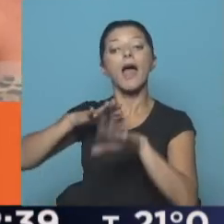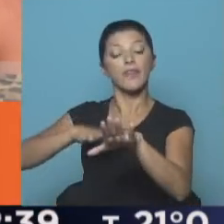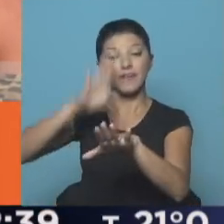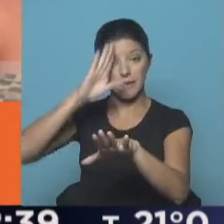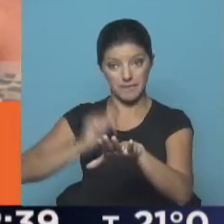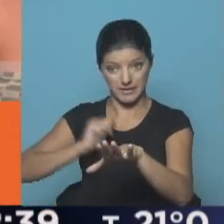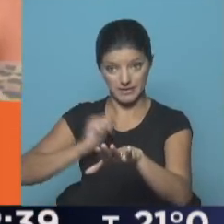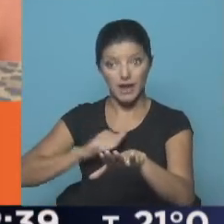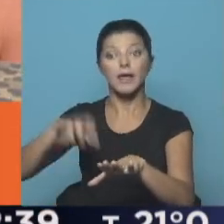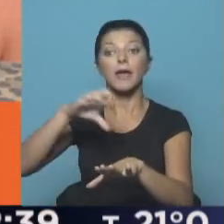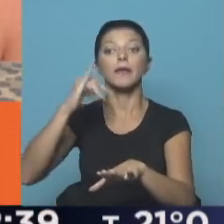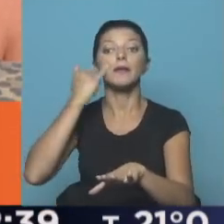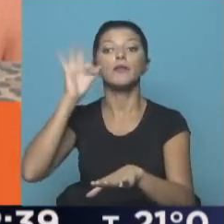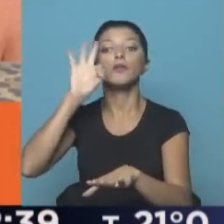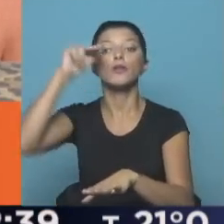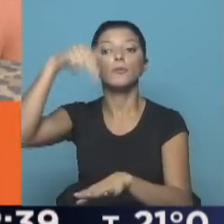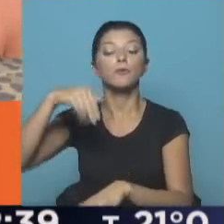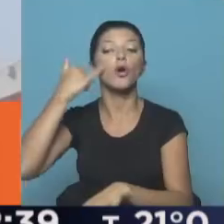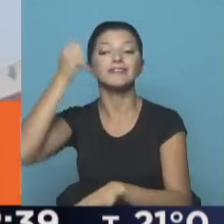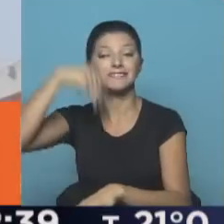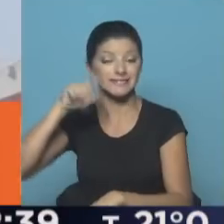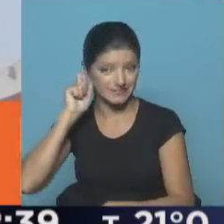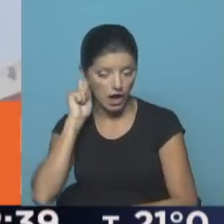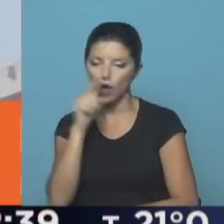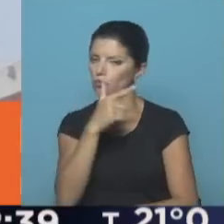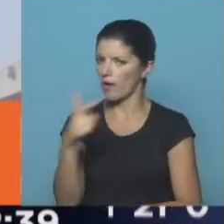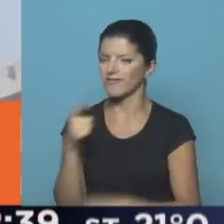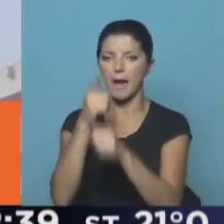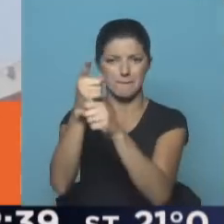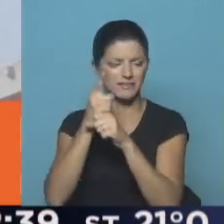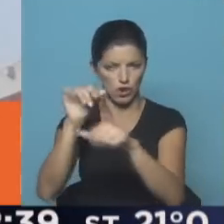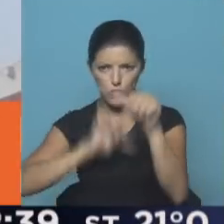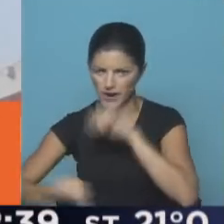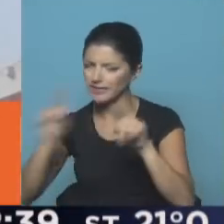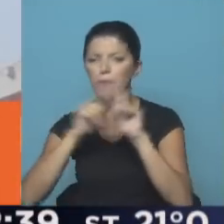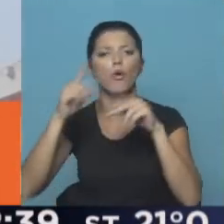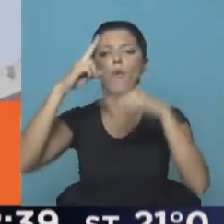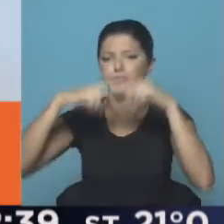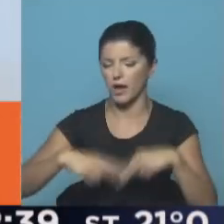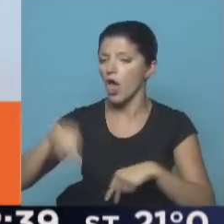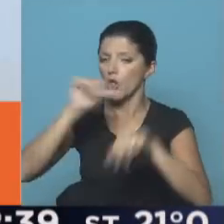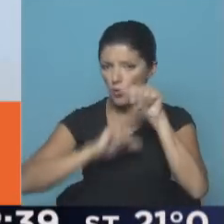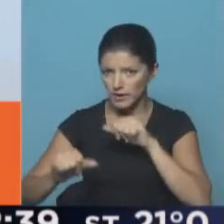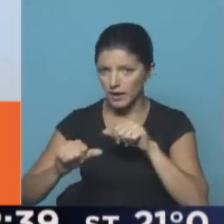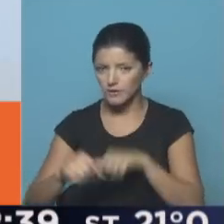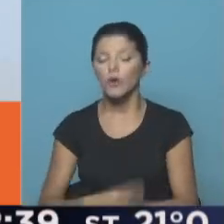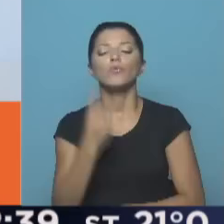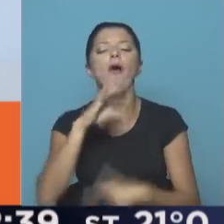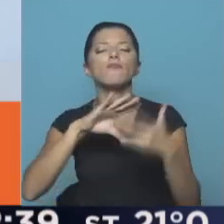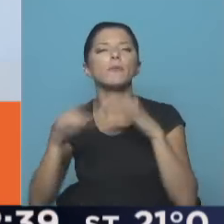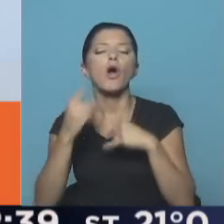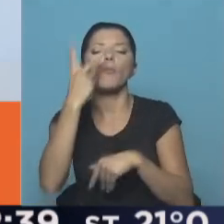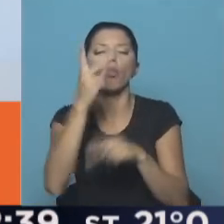Pyongyang no incluyó misiles nucleares, no hubo test nucleares, o sea, hubo como un mensaje de doble